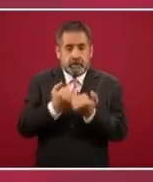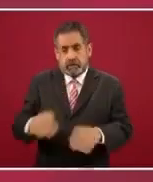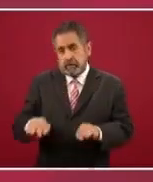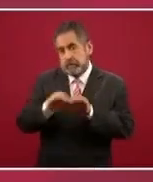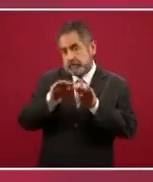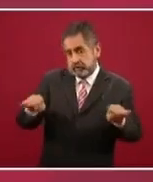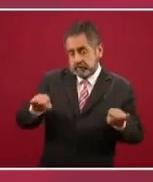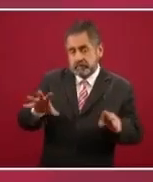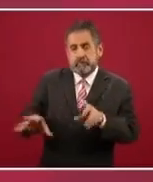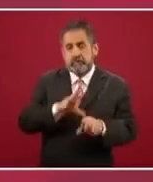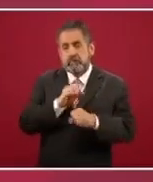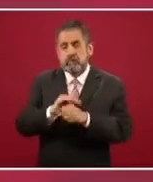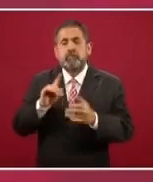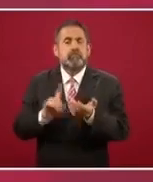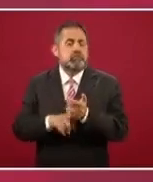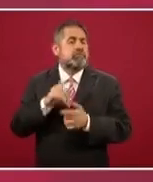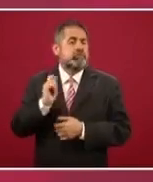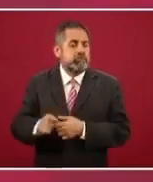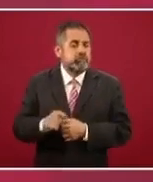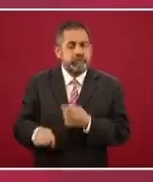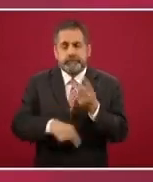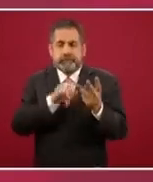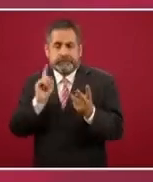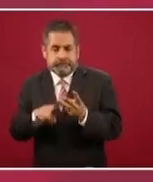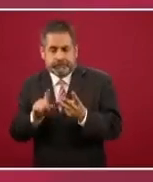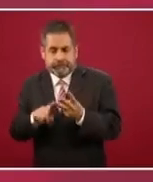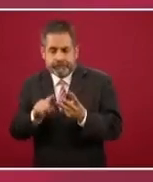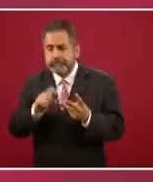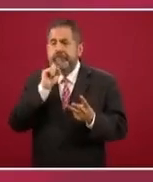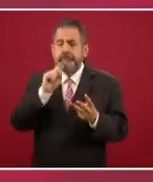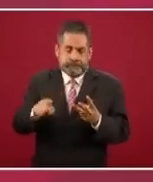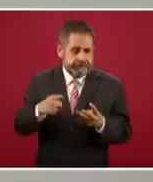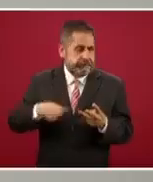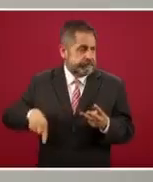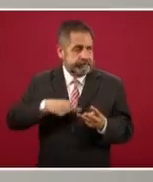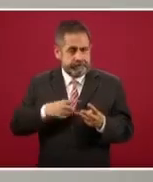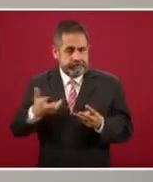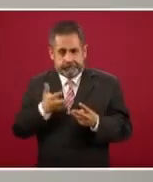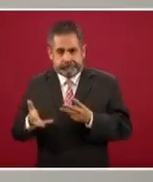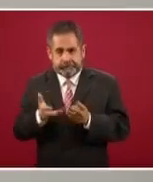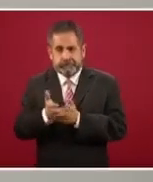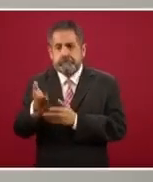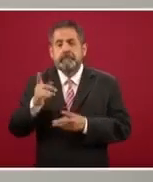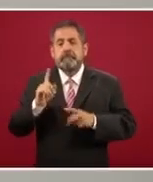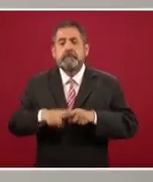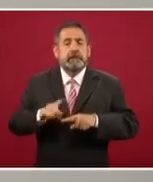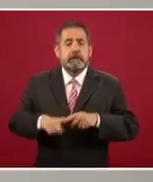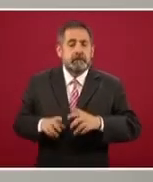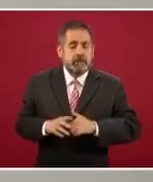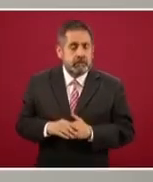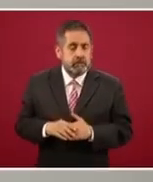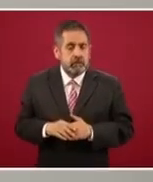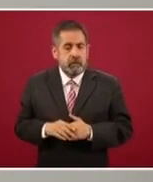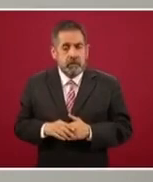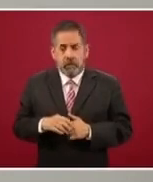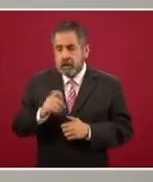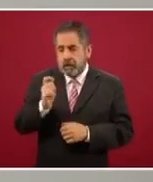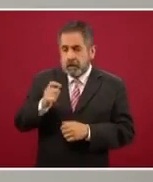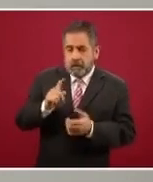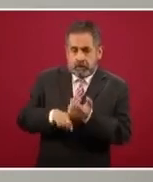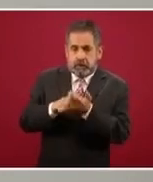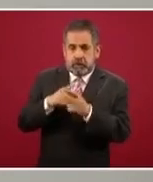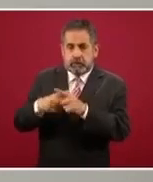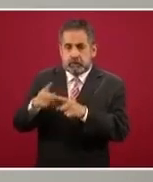logra también a través de otra acción que estamos conduciendo, que es la integración de